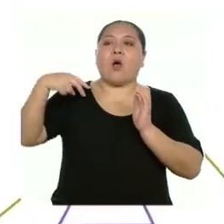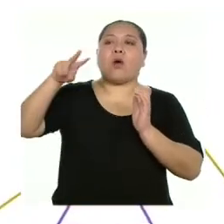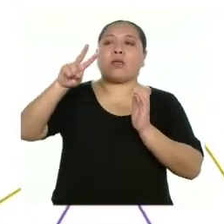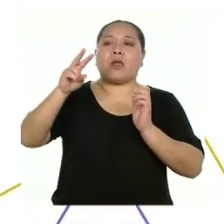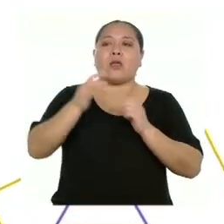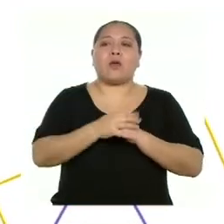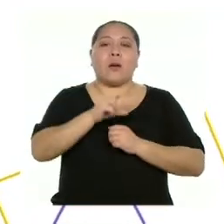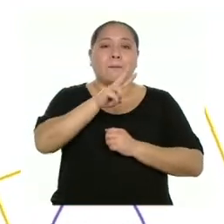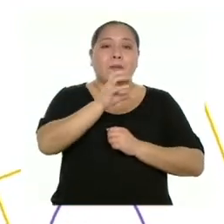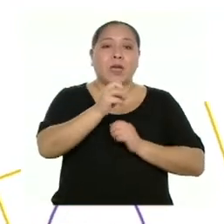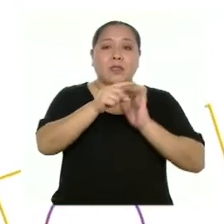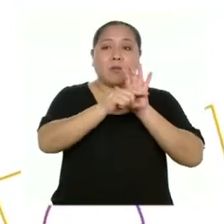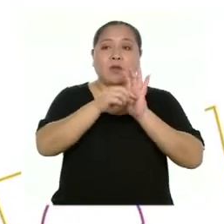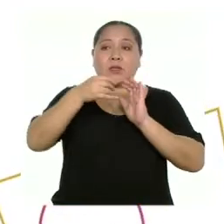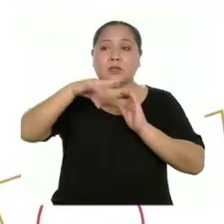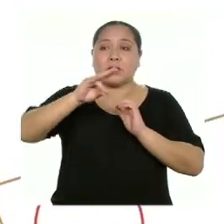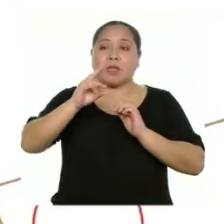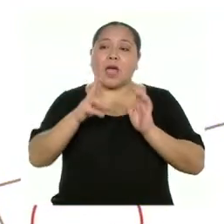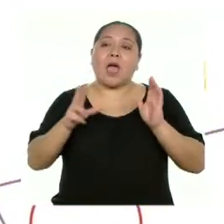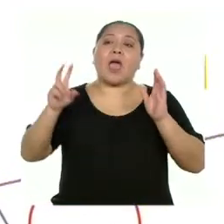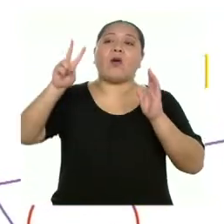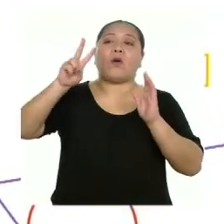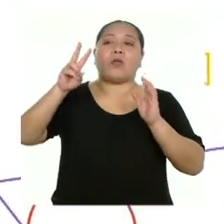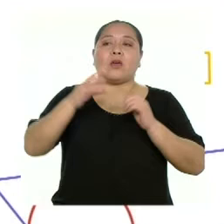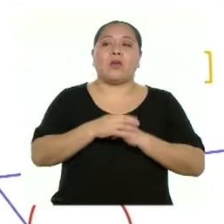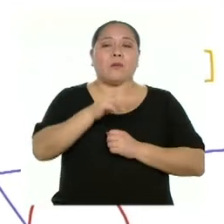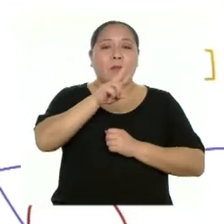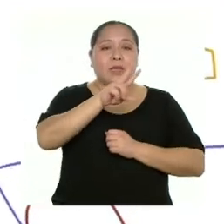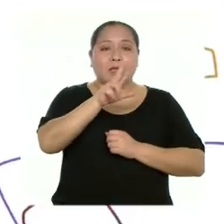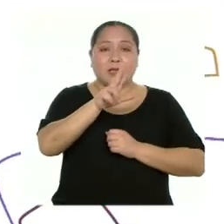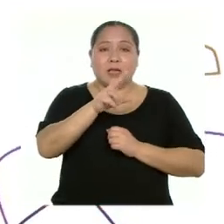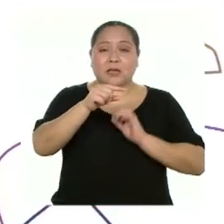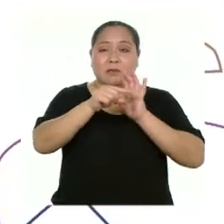al cuadrado, 23 menos 17 al cuadrado.